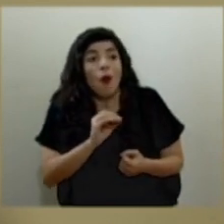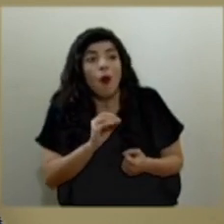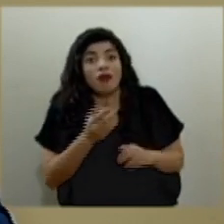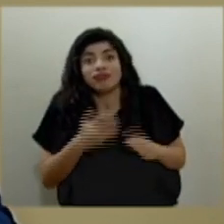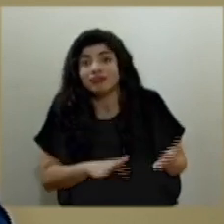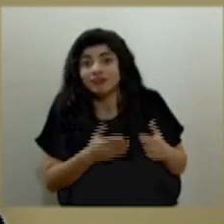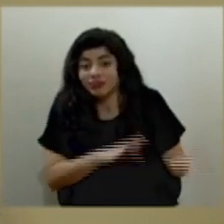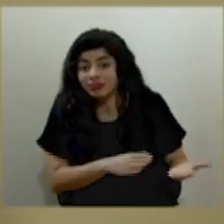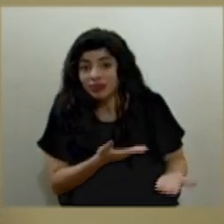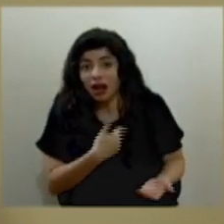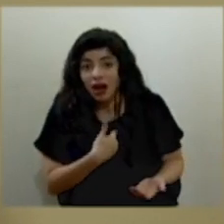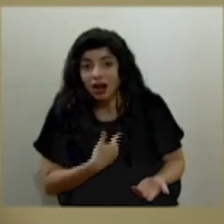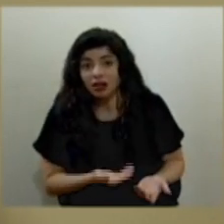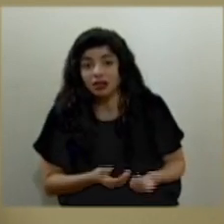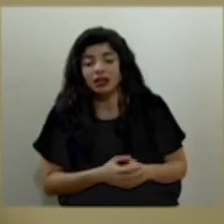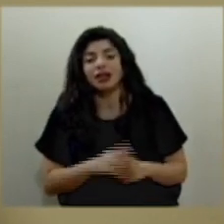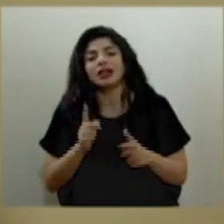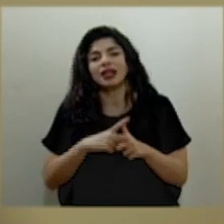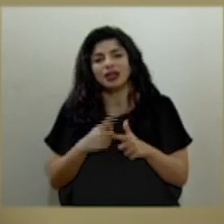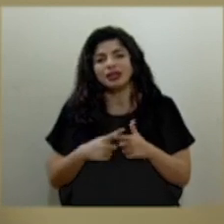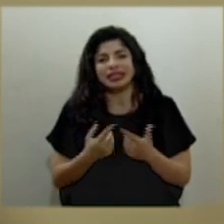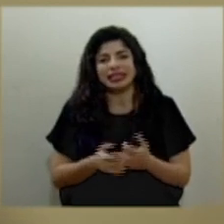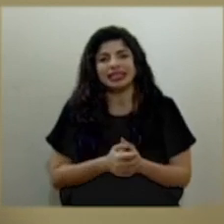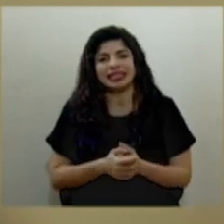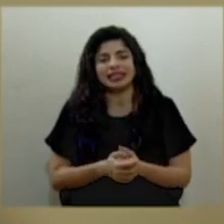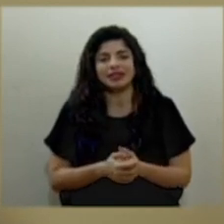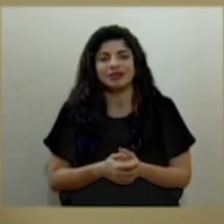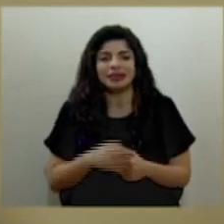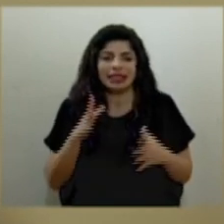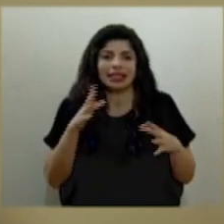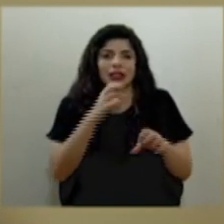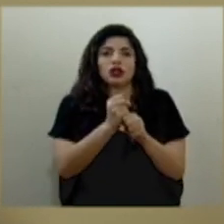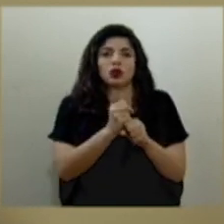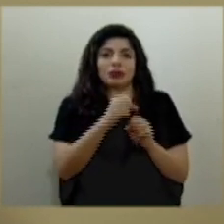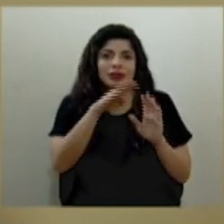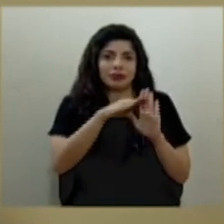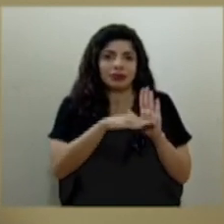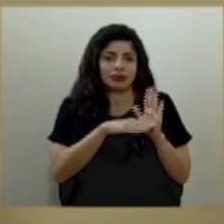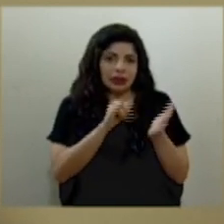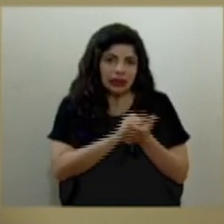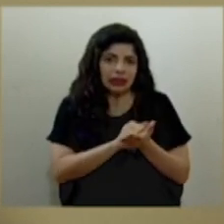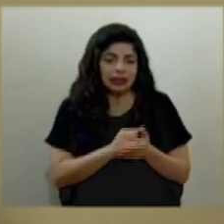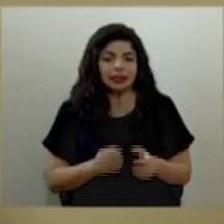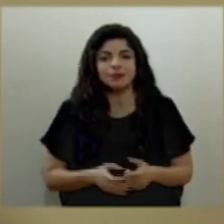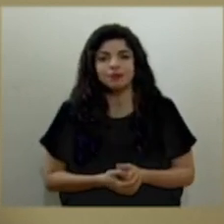lamentablemente falleciendo. Entonces, ese es el resumen de las medidas